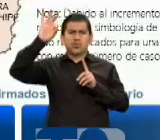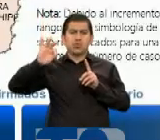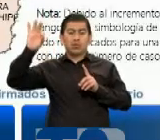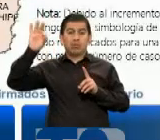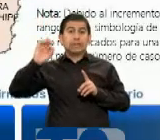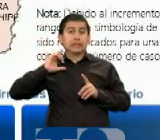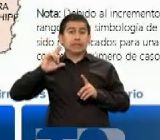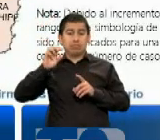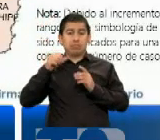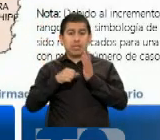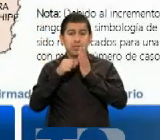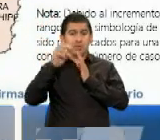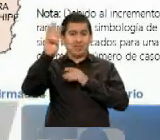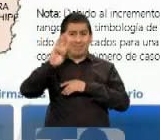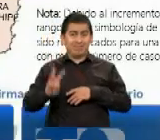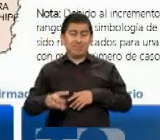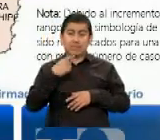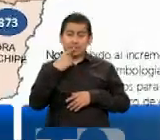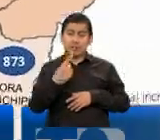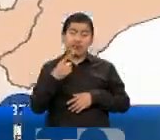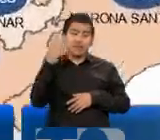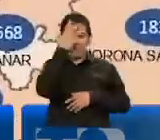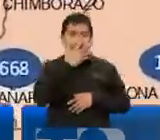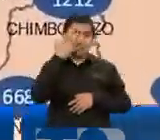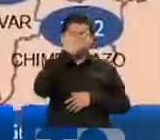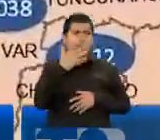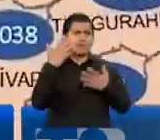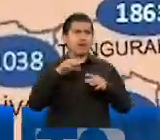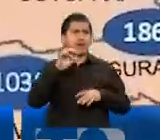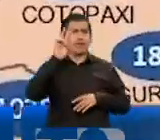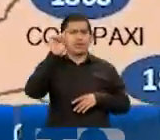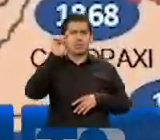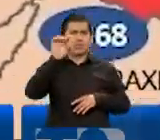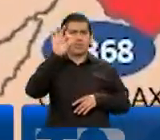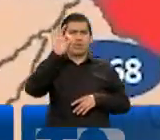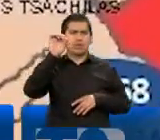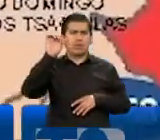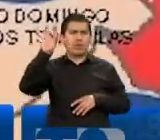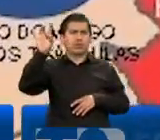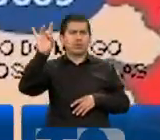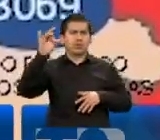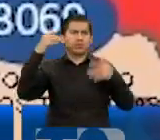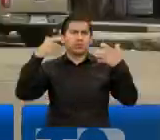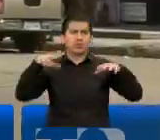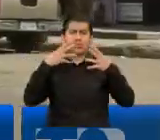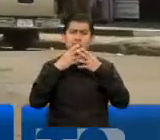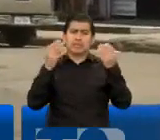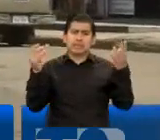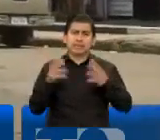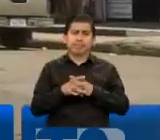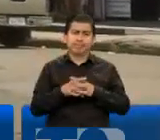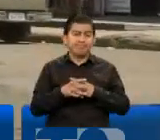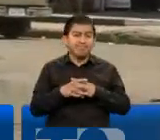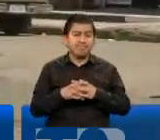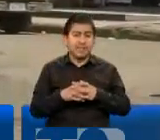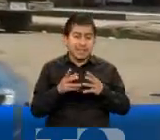de salud donde se señalan que en esta provincia existen ya dos mil 908 casos confirmados de la enfermedad así de